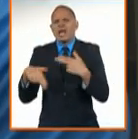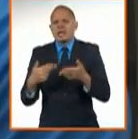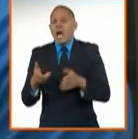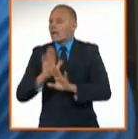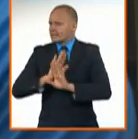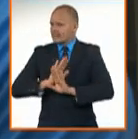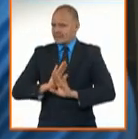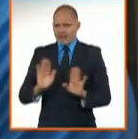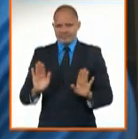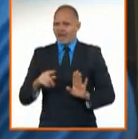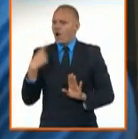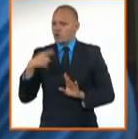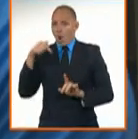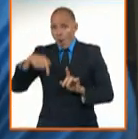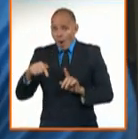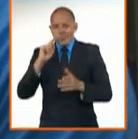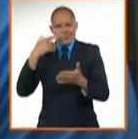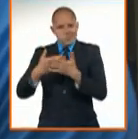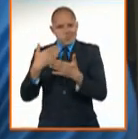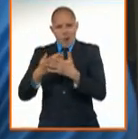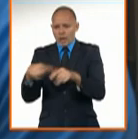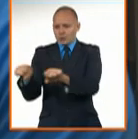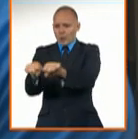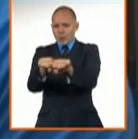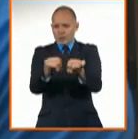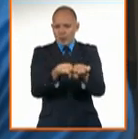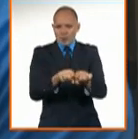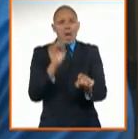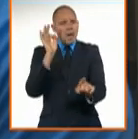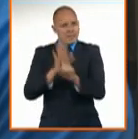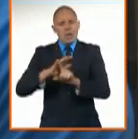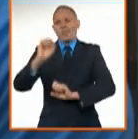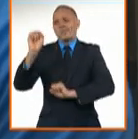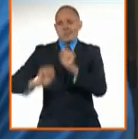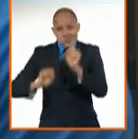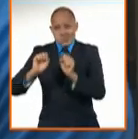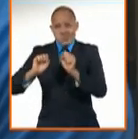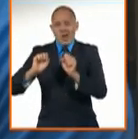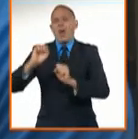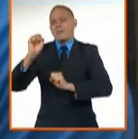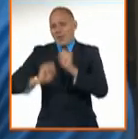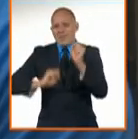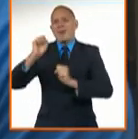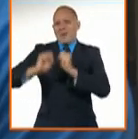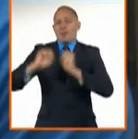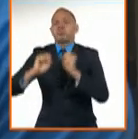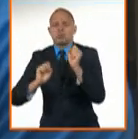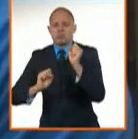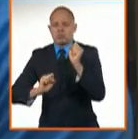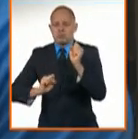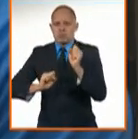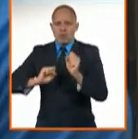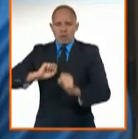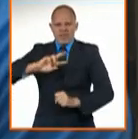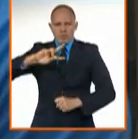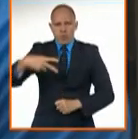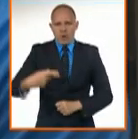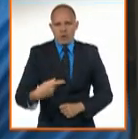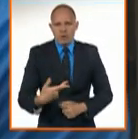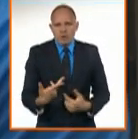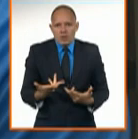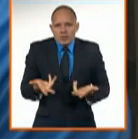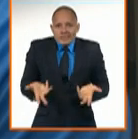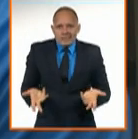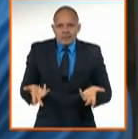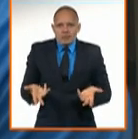sistema electroenergético nacional pero pocas horas después volvieron a salir que lo que motivó esta salida y cómo se ha comportado